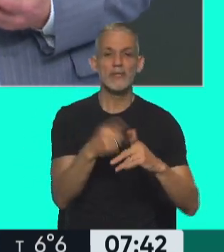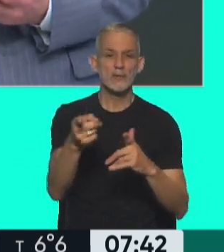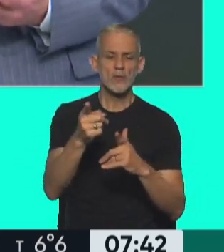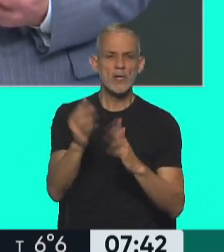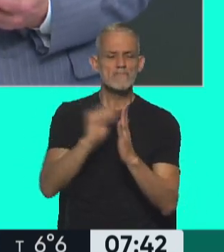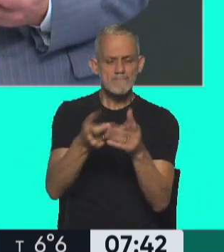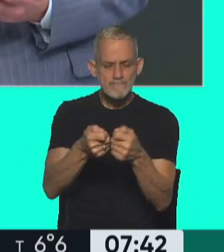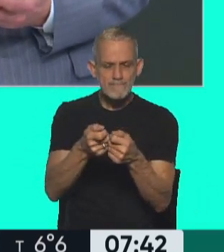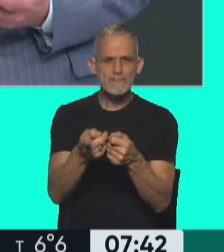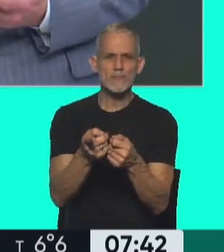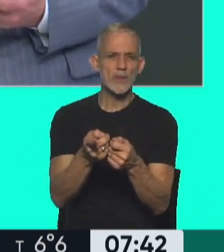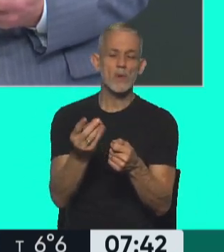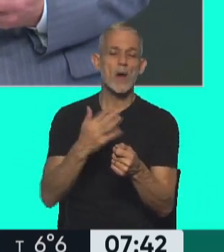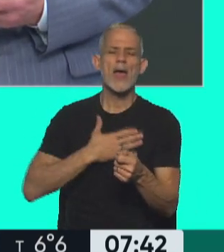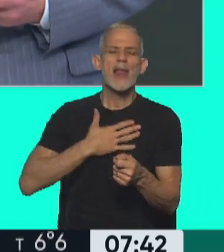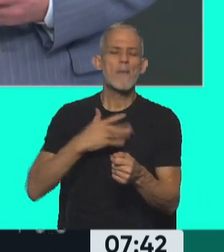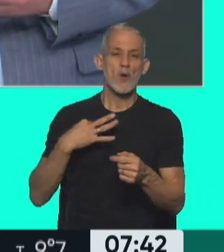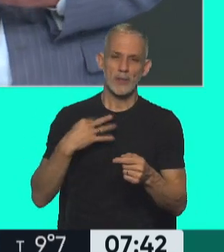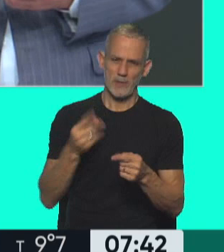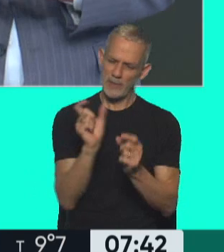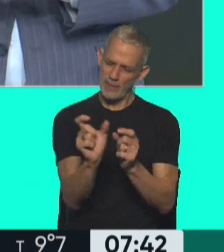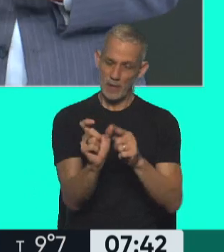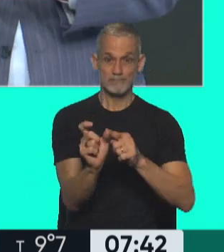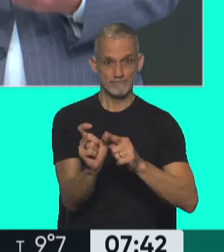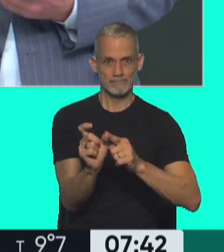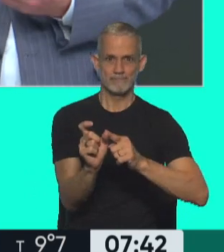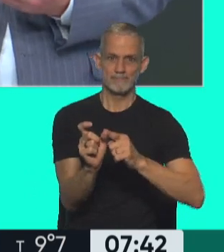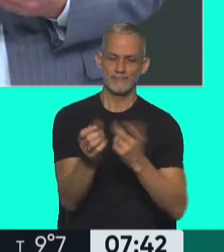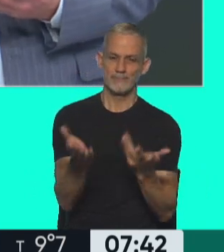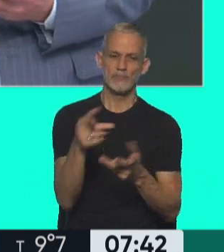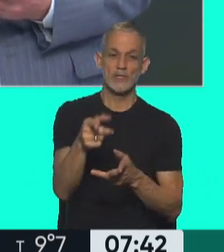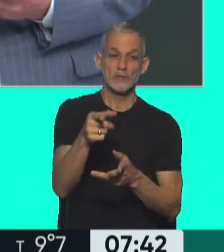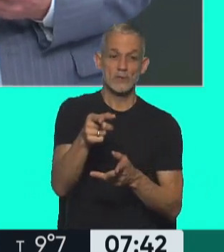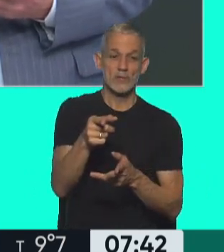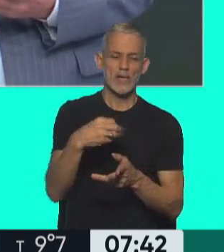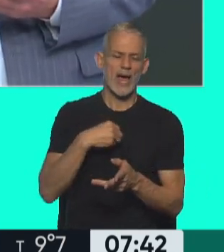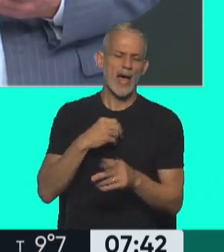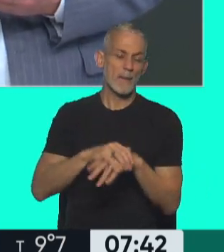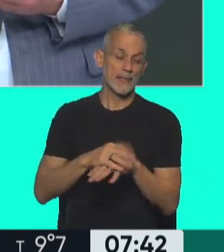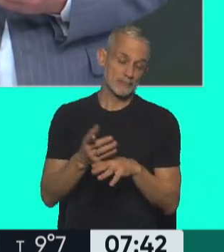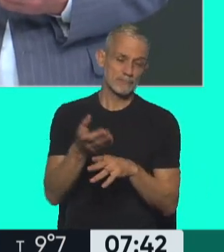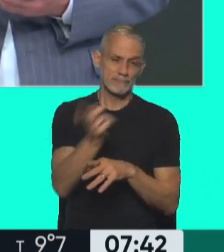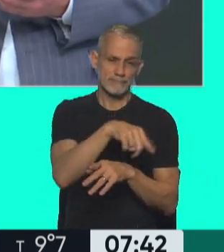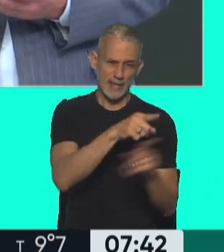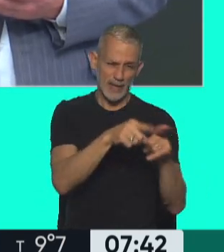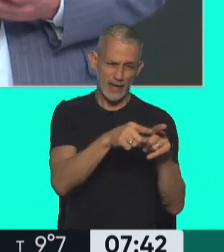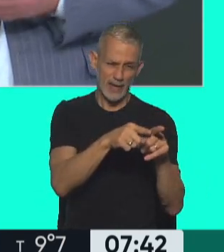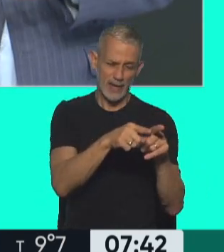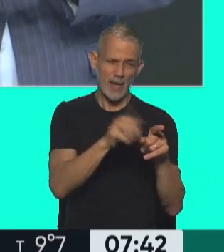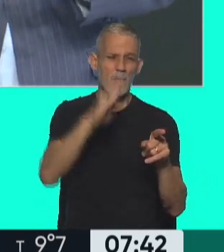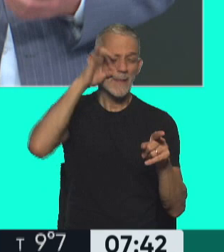en su teléfono como el amor de mi vida. Bueno. Y además, a posteriori del ataque, hay una suerte